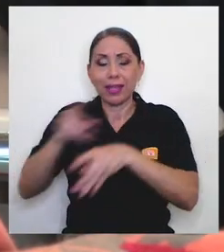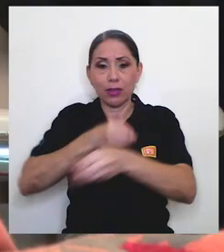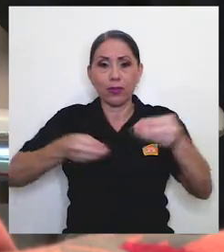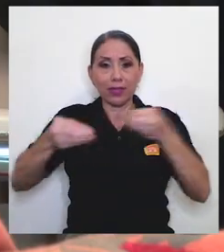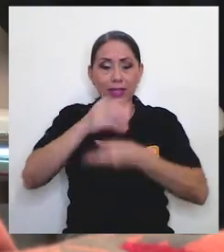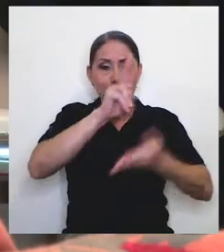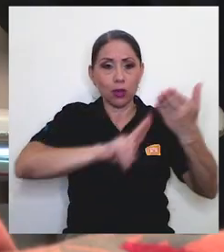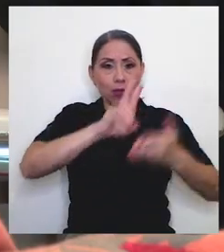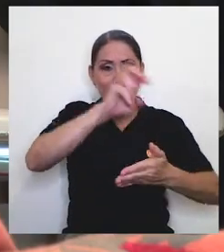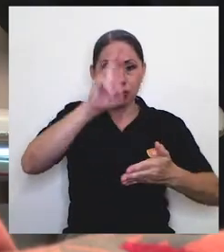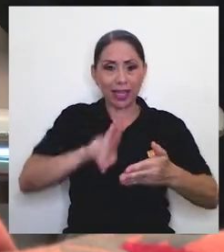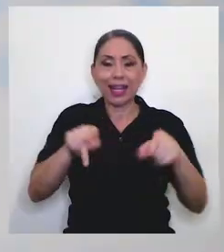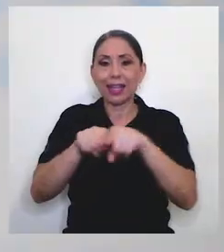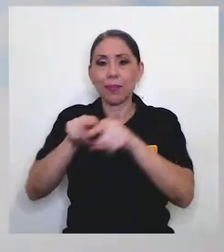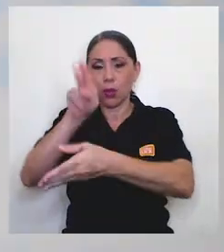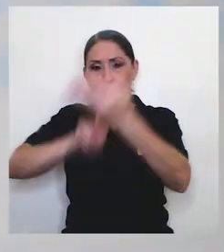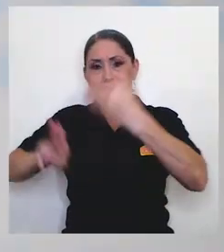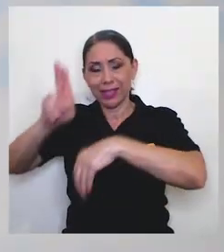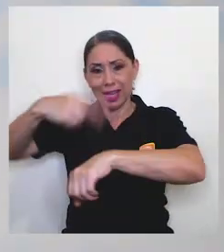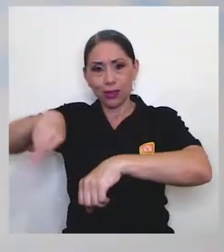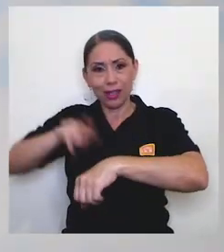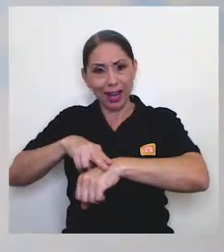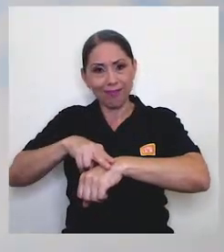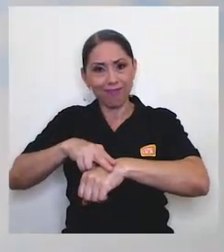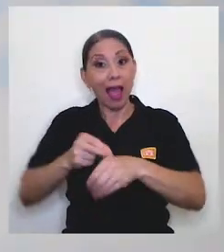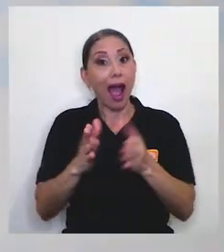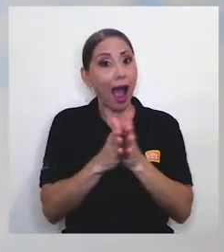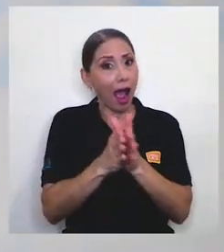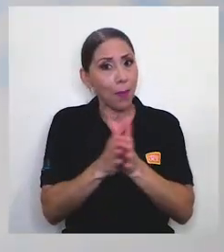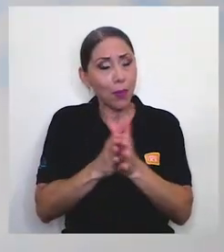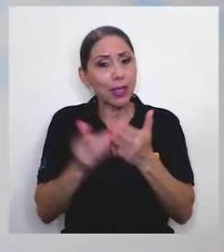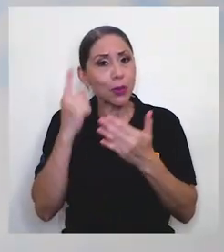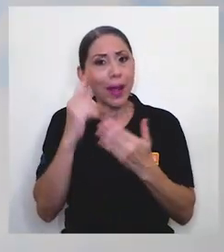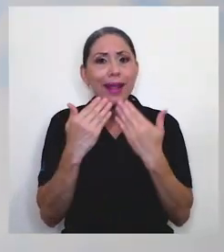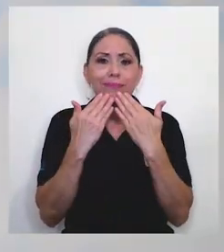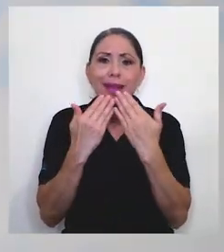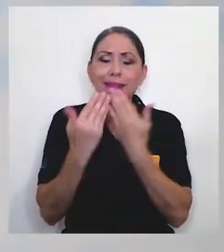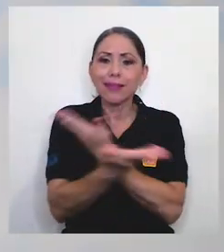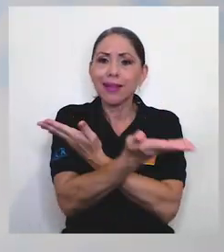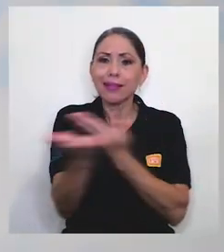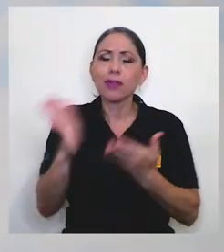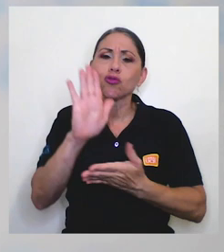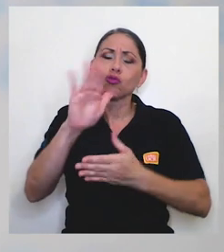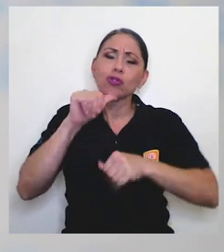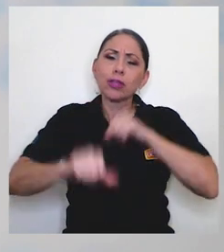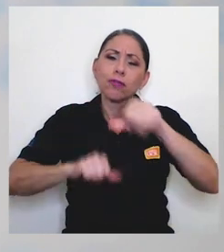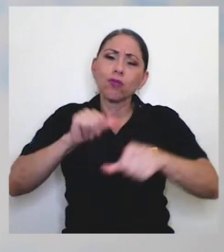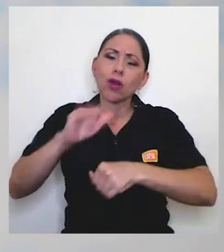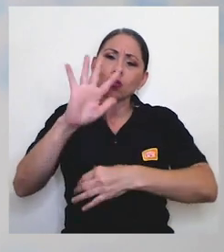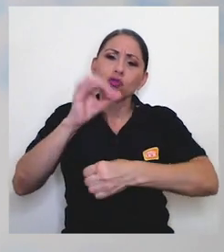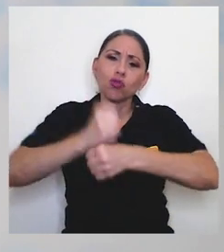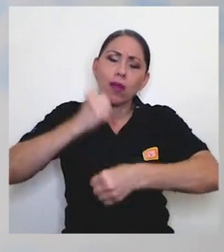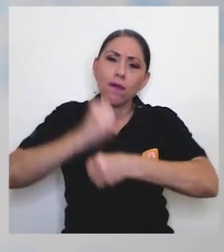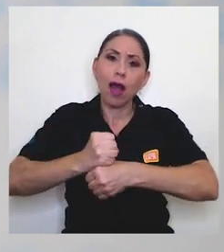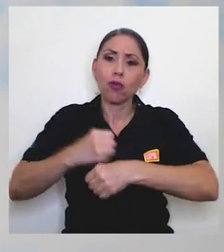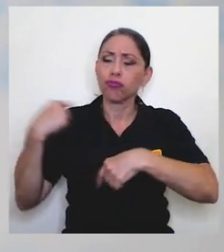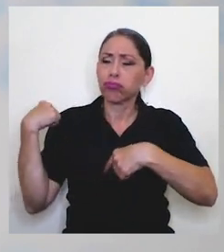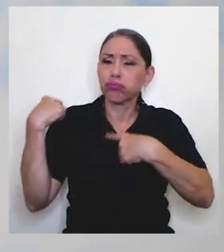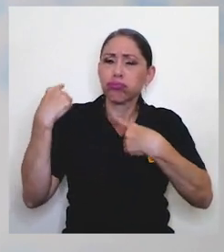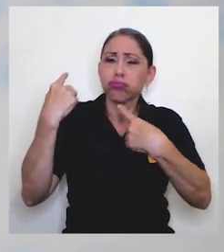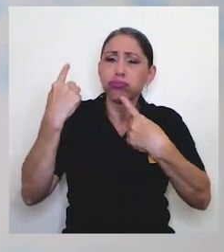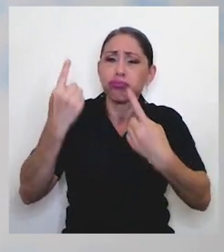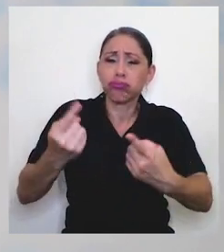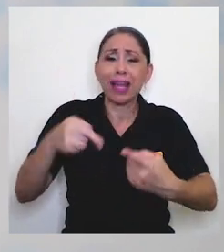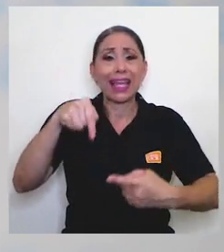de la Universidad Nacional, a quienes aprovecho para agradecerles enormemente sus esfuerzos a lo largo de este tan difícil